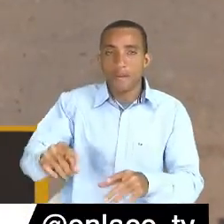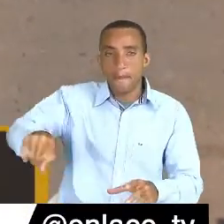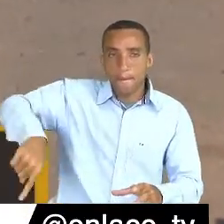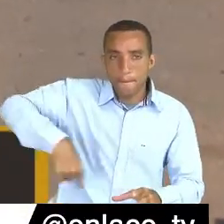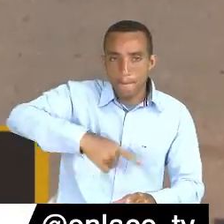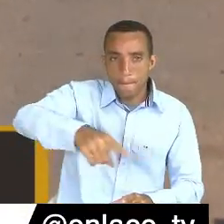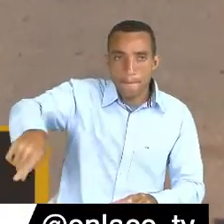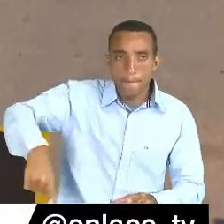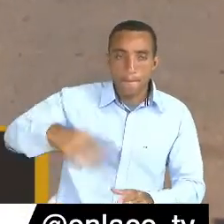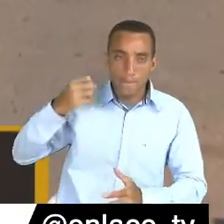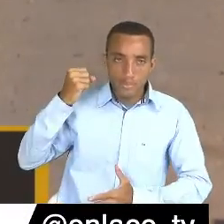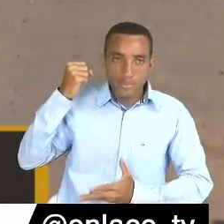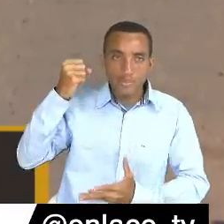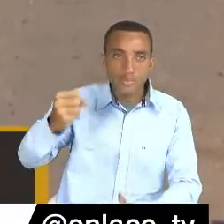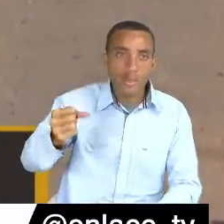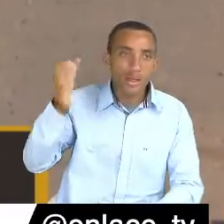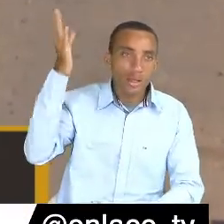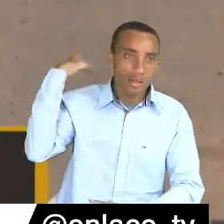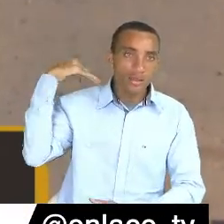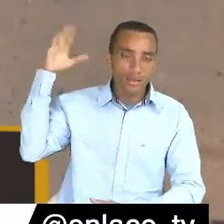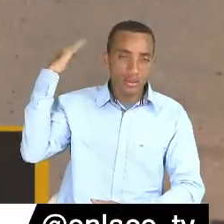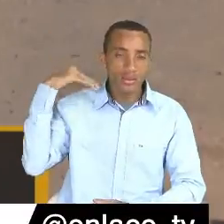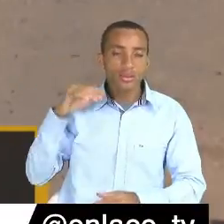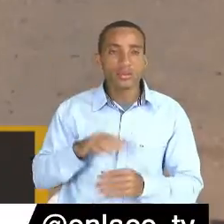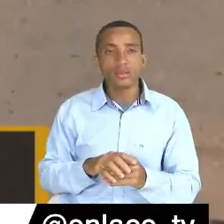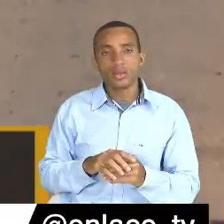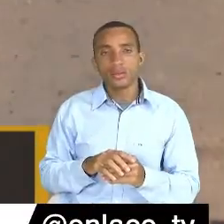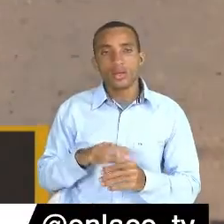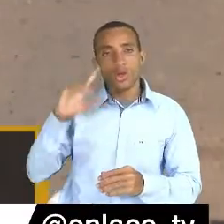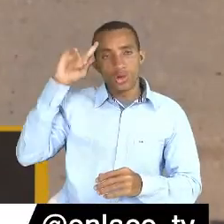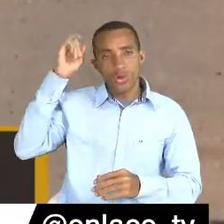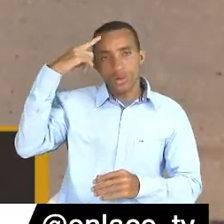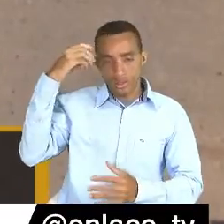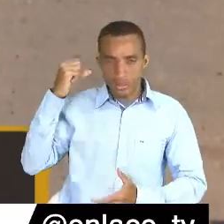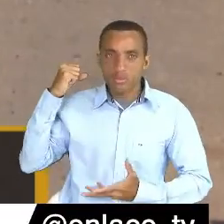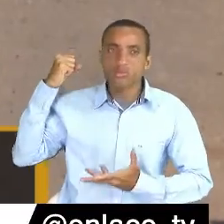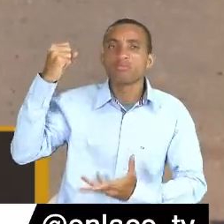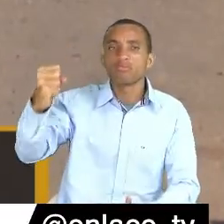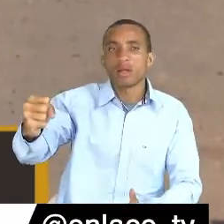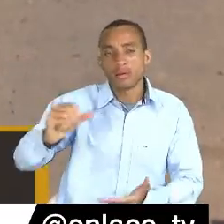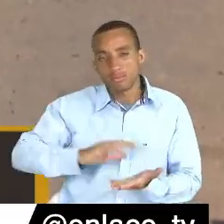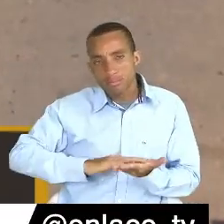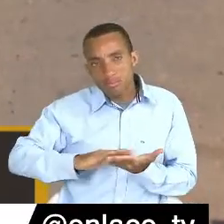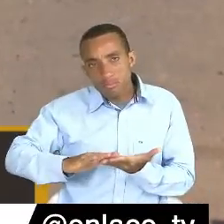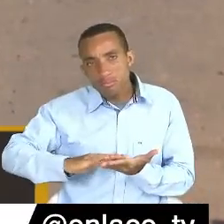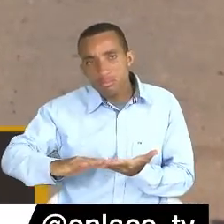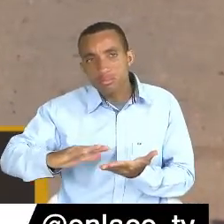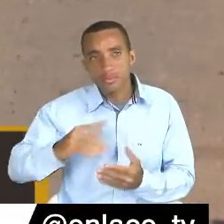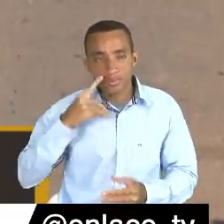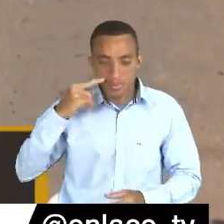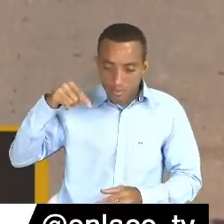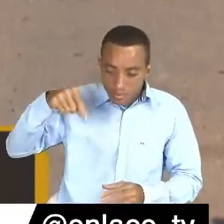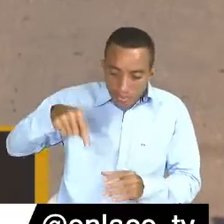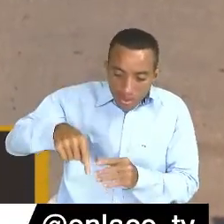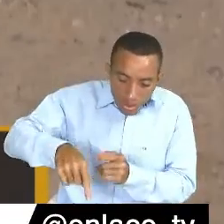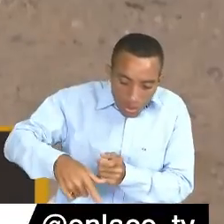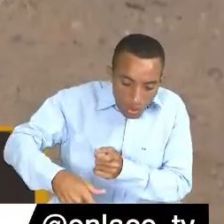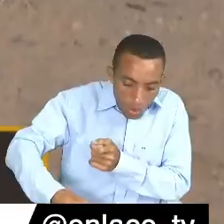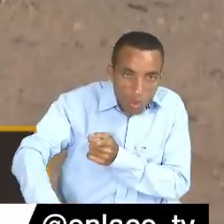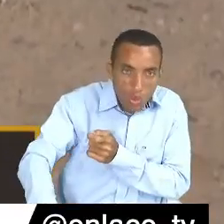inversión millonaria que se hizo en el gobierno departamental pasado. Hemos llegado hasta el lugar y hemos constatado la profundidad del deterioro de esta